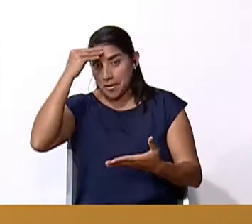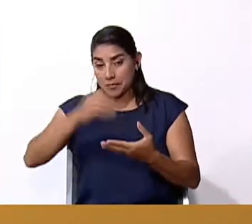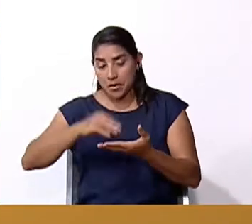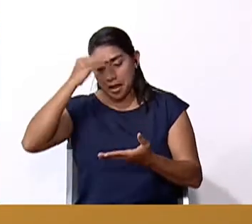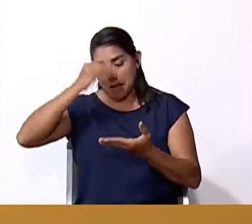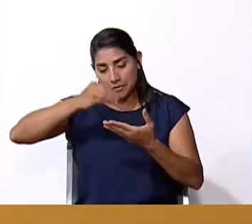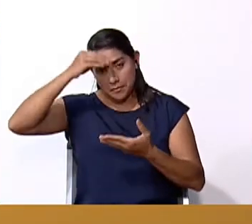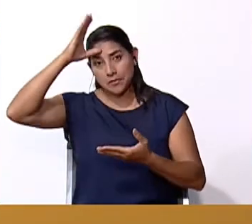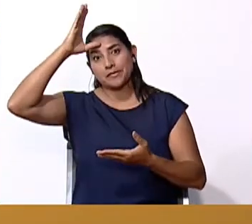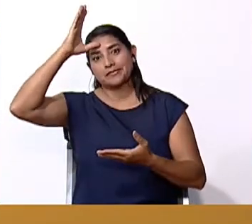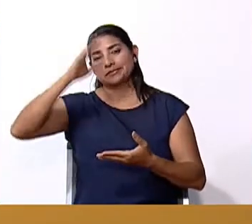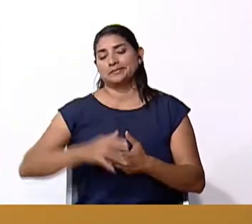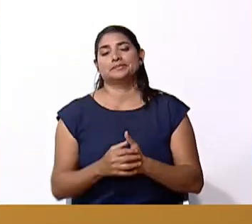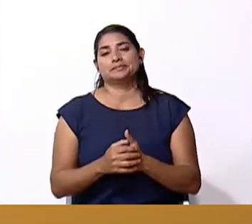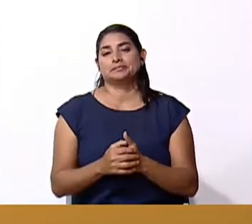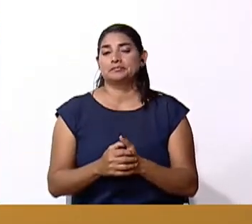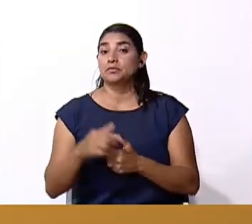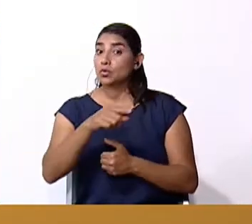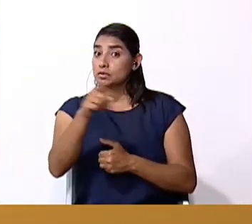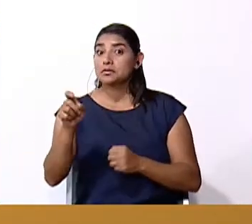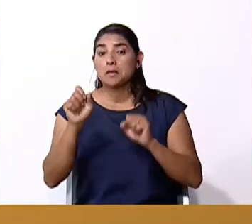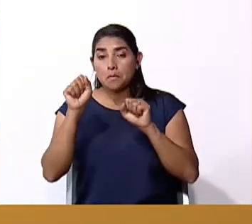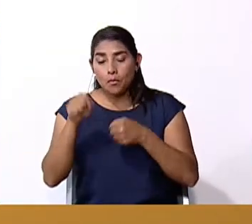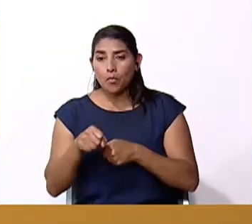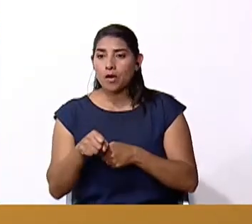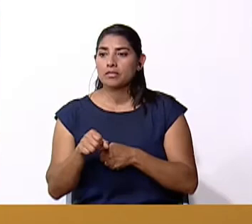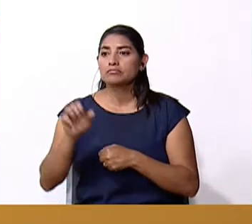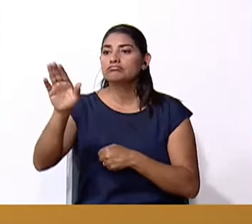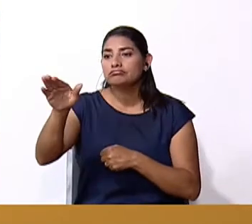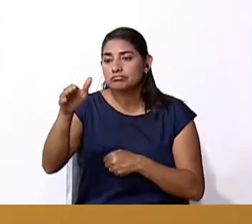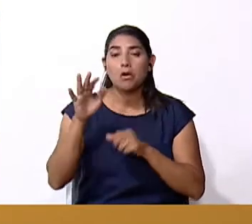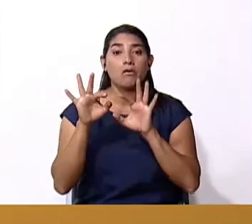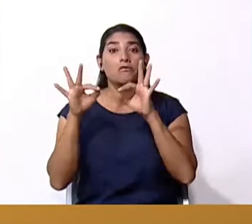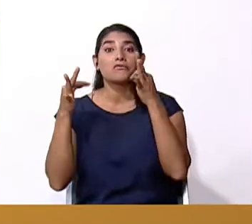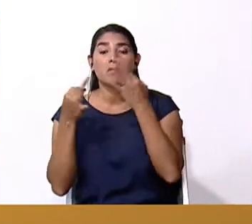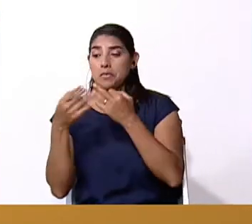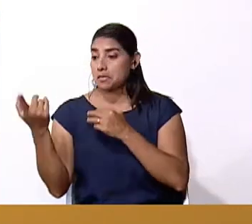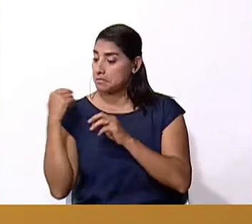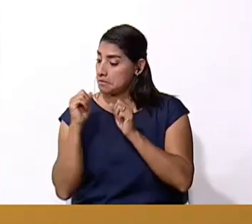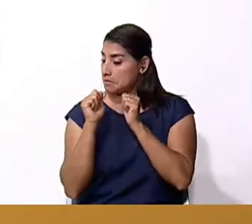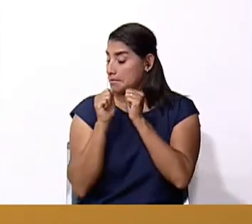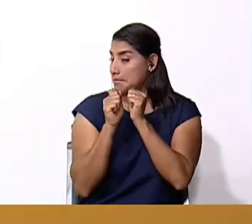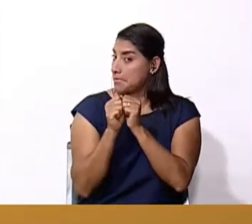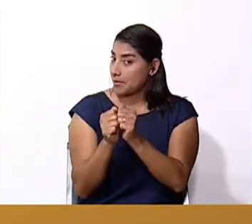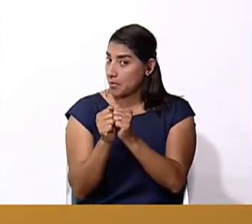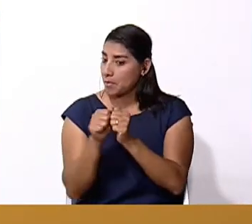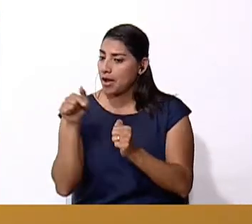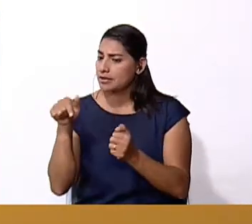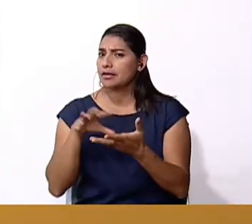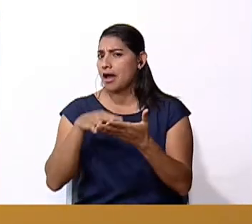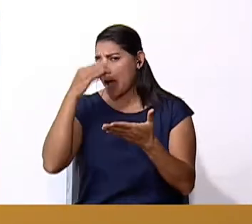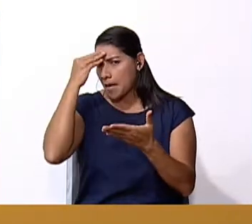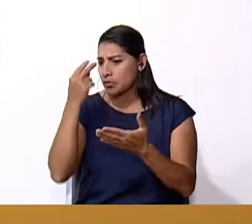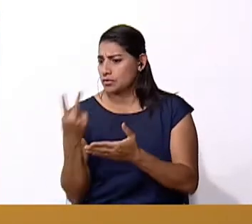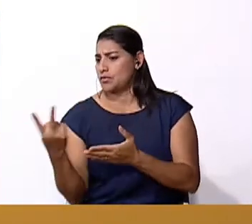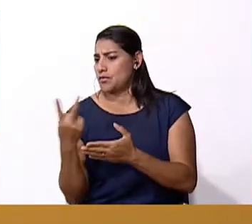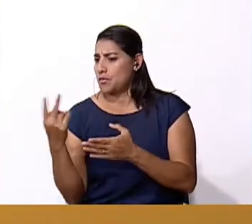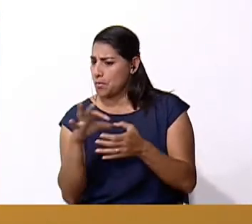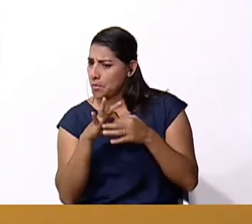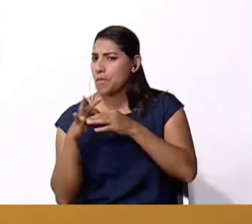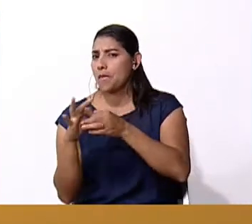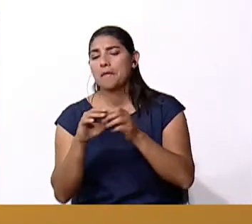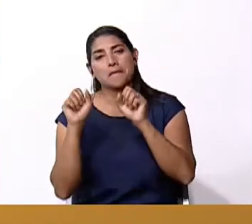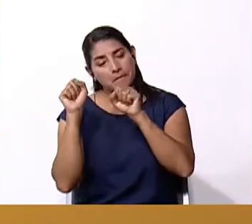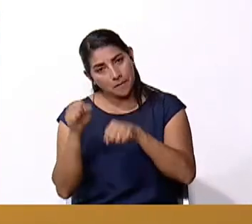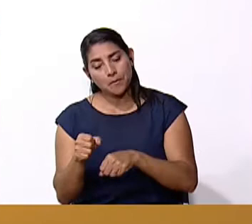conocimiento. Pueden llamar a algún familiar para que los acompañe. Esto es un aprendizaje en conjunto,